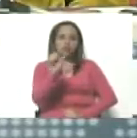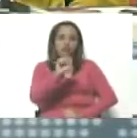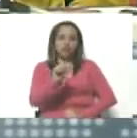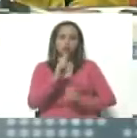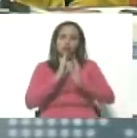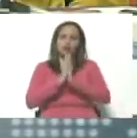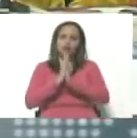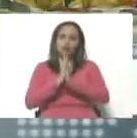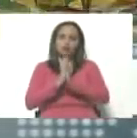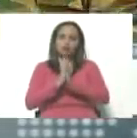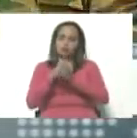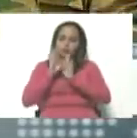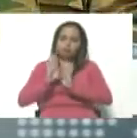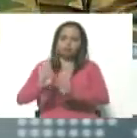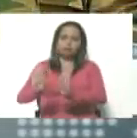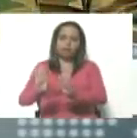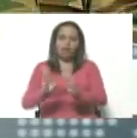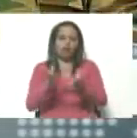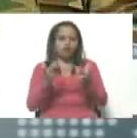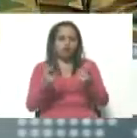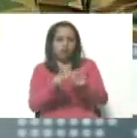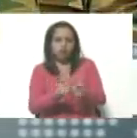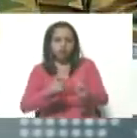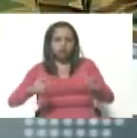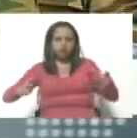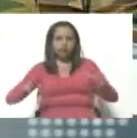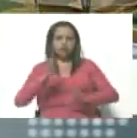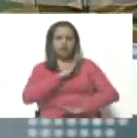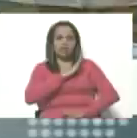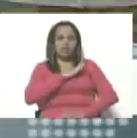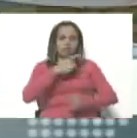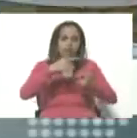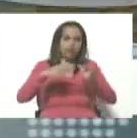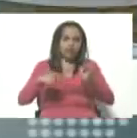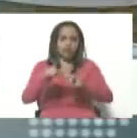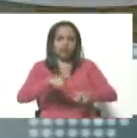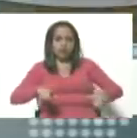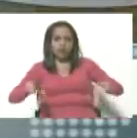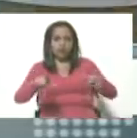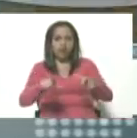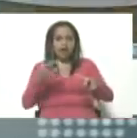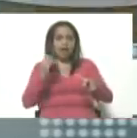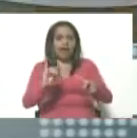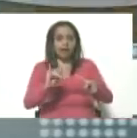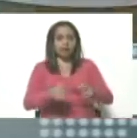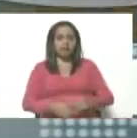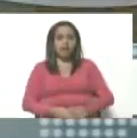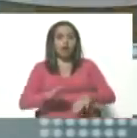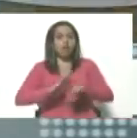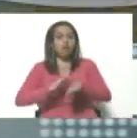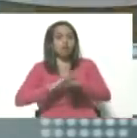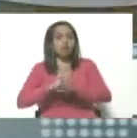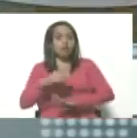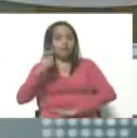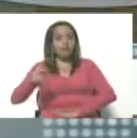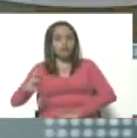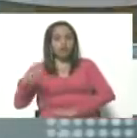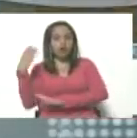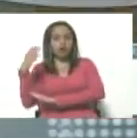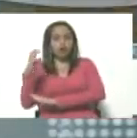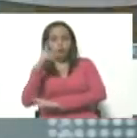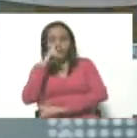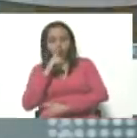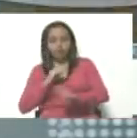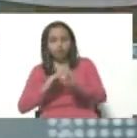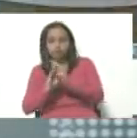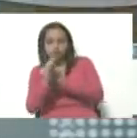paremos el crecimiento de este brote que hemos tenido en varios focos donde el brote se ha dado por la llegada de los